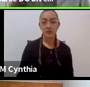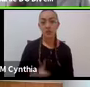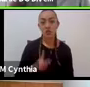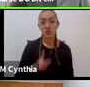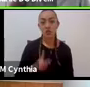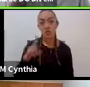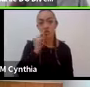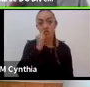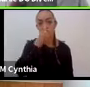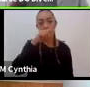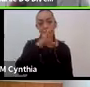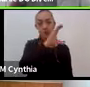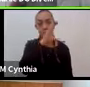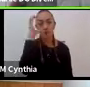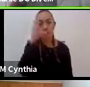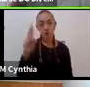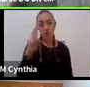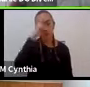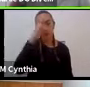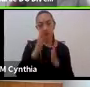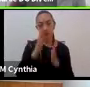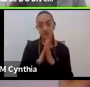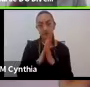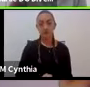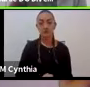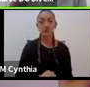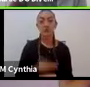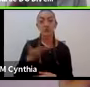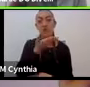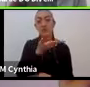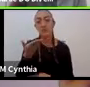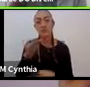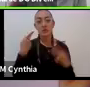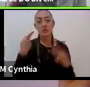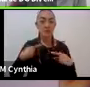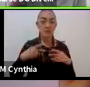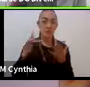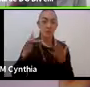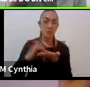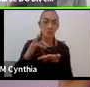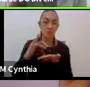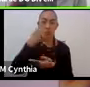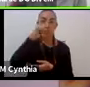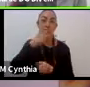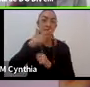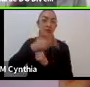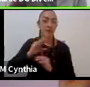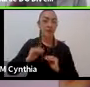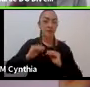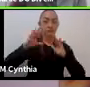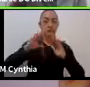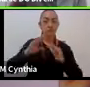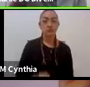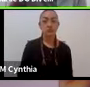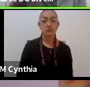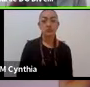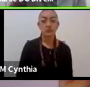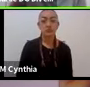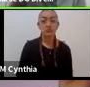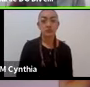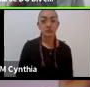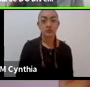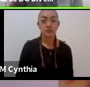antes de que salgamos. Entonces vamos a pedirles a las personas que nos apoyen para prender su cámara y tener